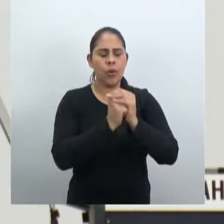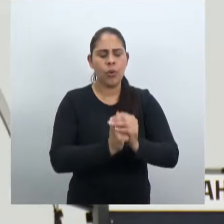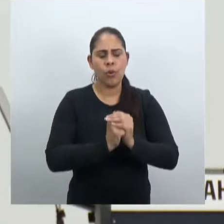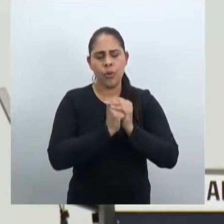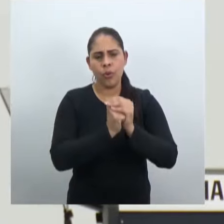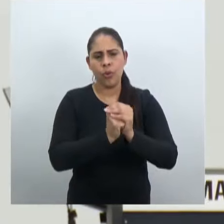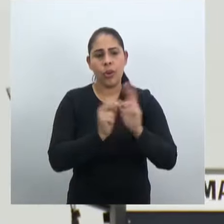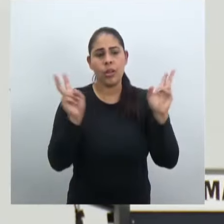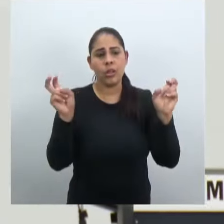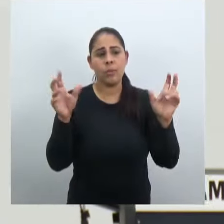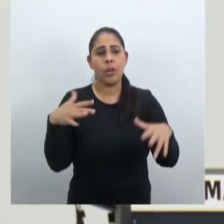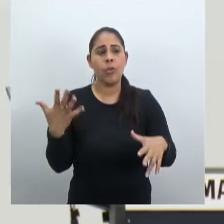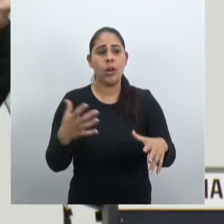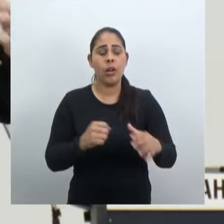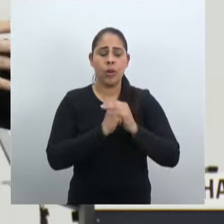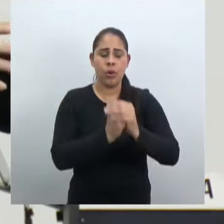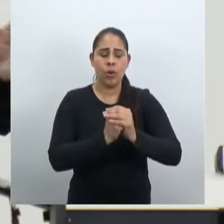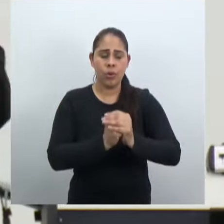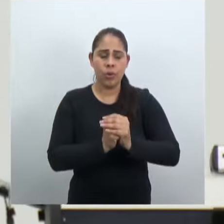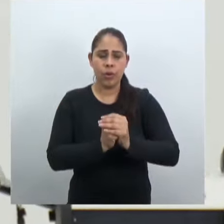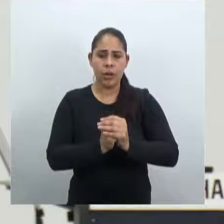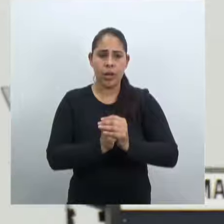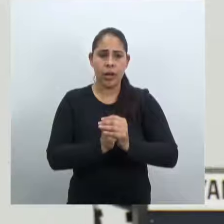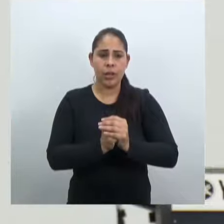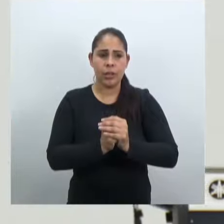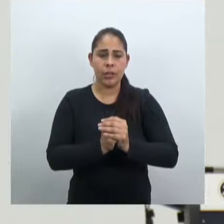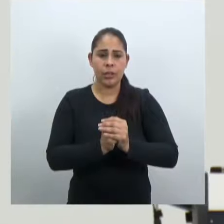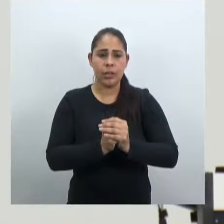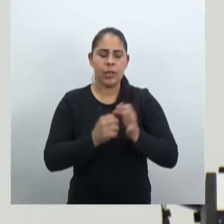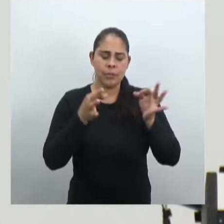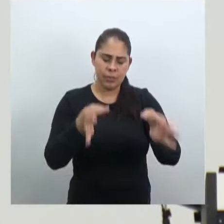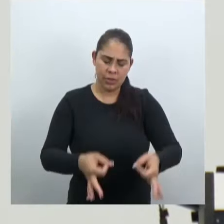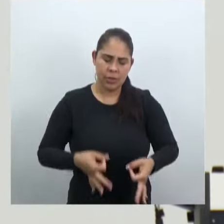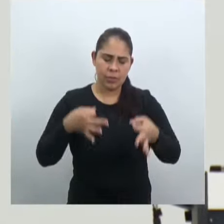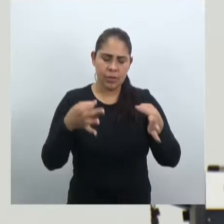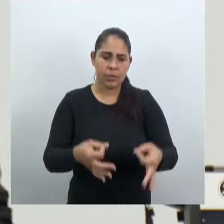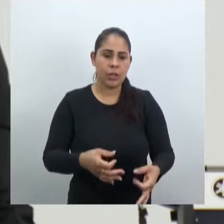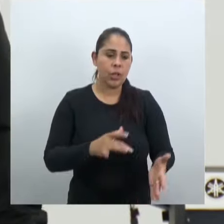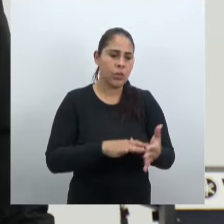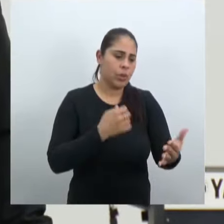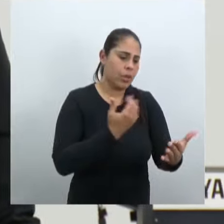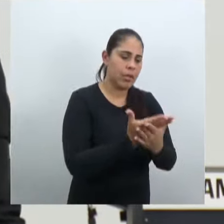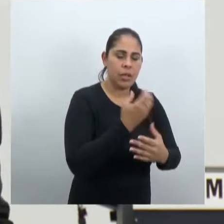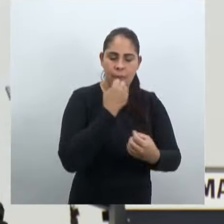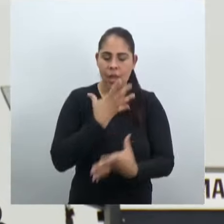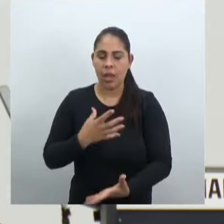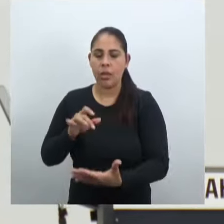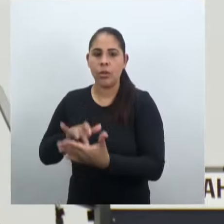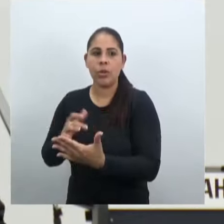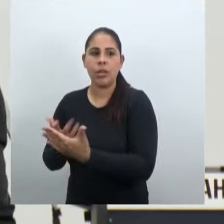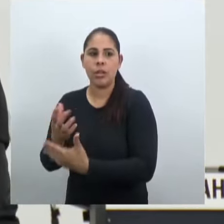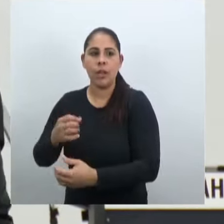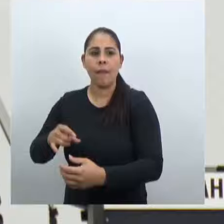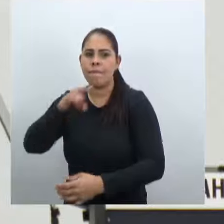¿Cuándo? Siempre. Te vaya bien o te vaya mal, nunca dejes de